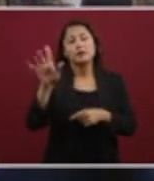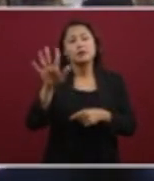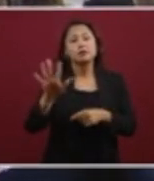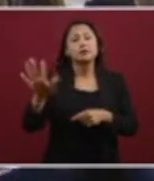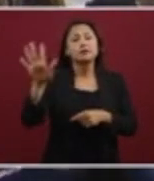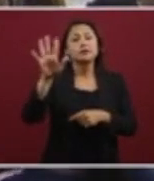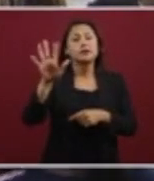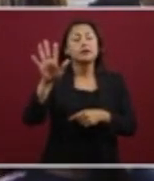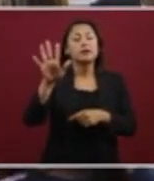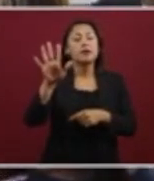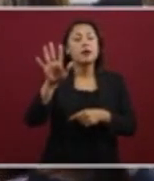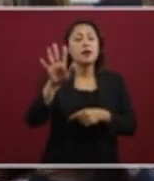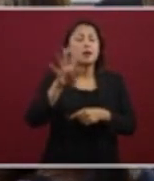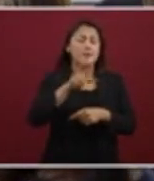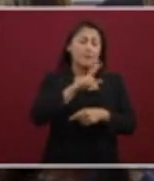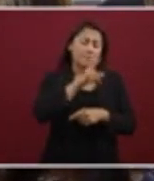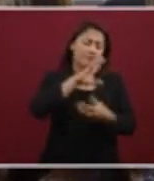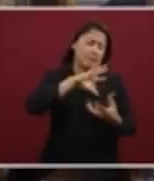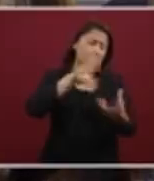no hay violencia.